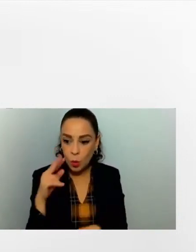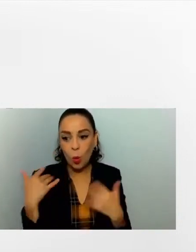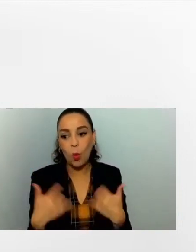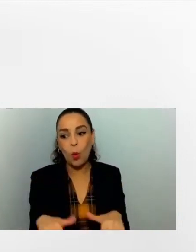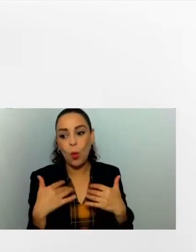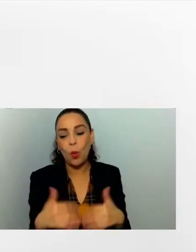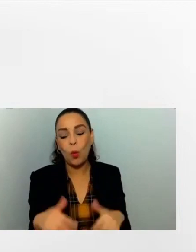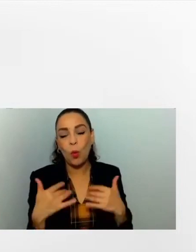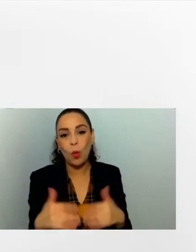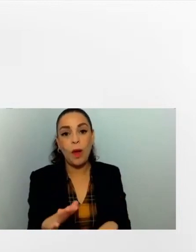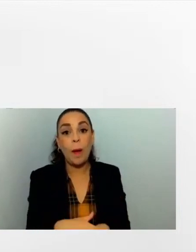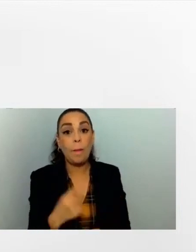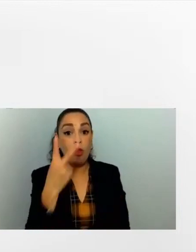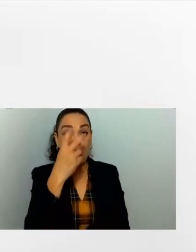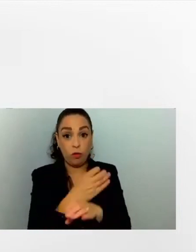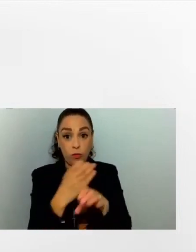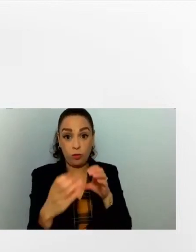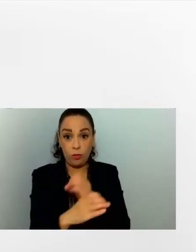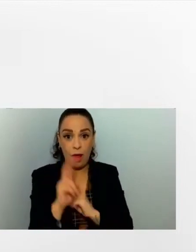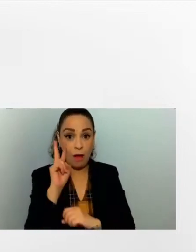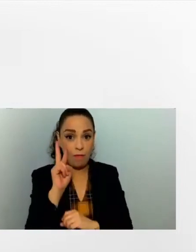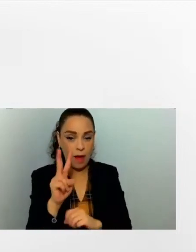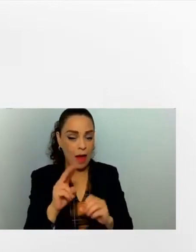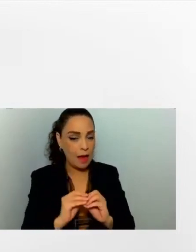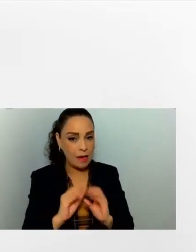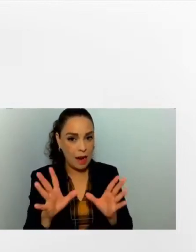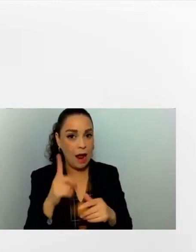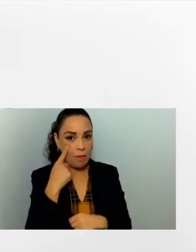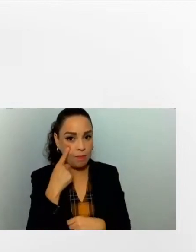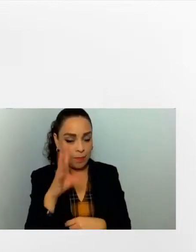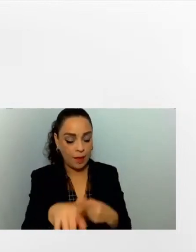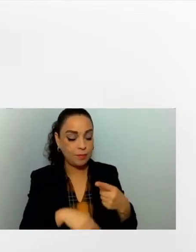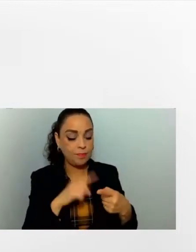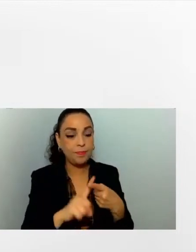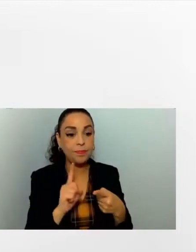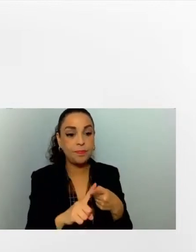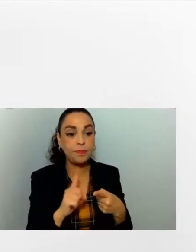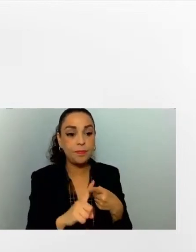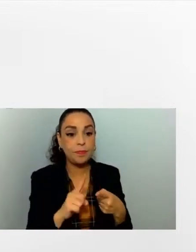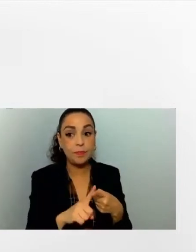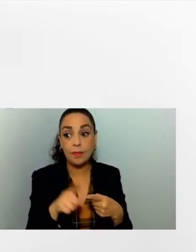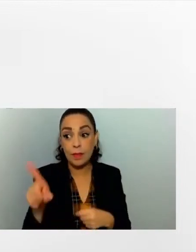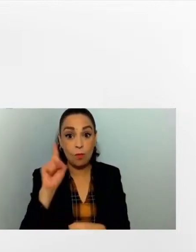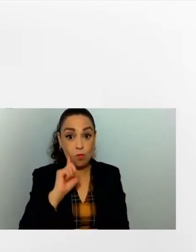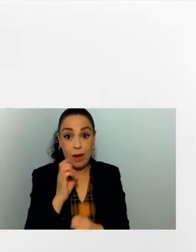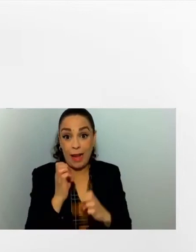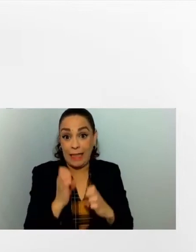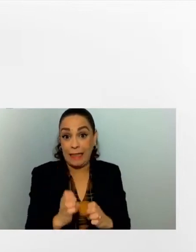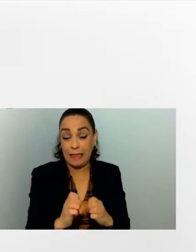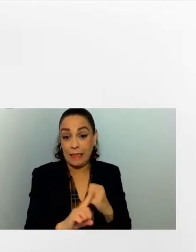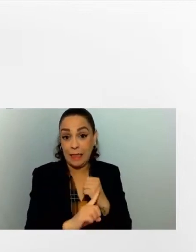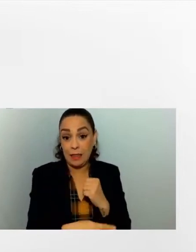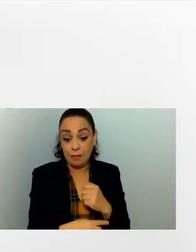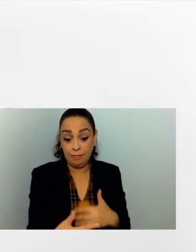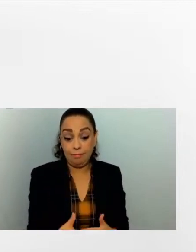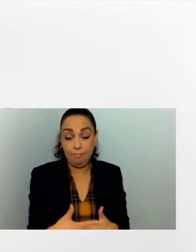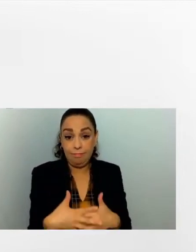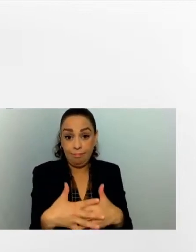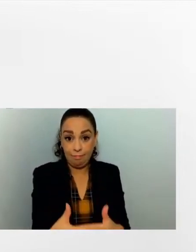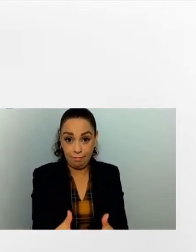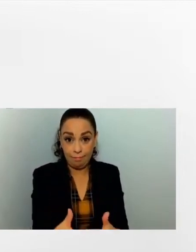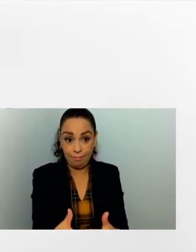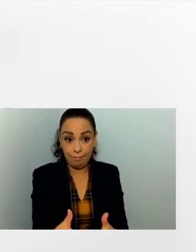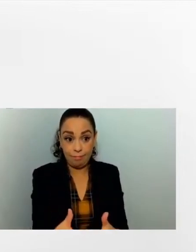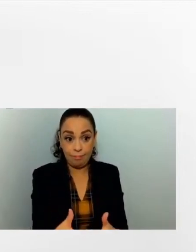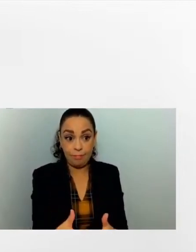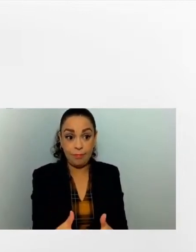deja en vista dos cosas, ¿no? Una, que pues dado que la señora está embarazada, aunque no lo haya solicitado cuando nazca